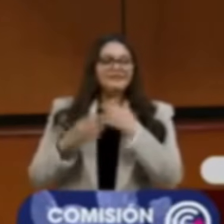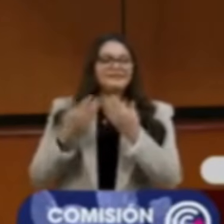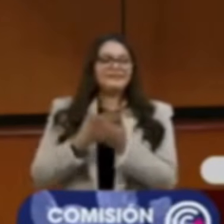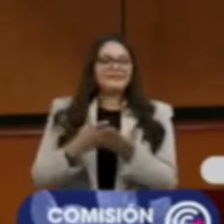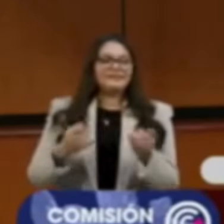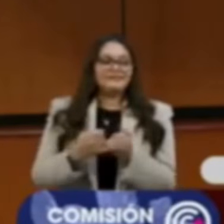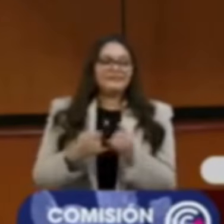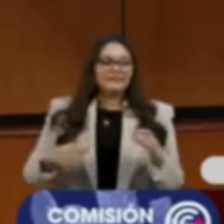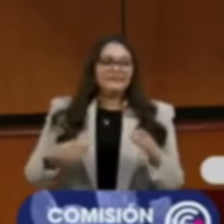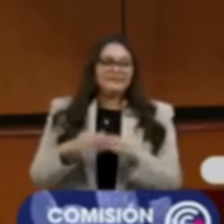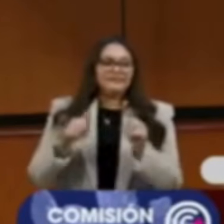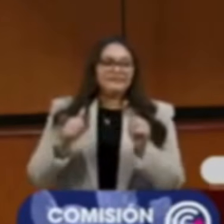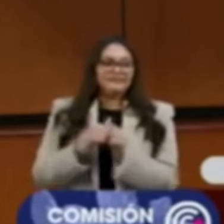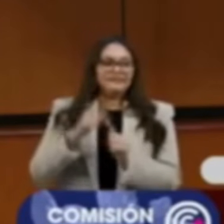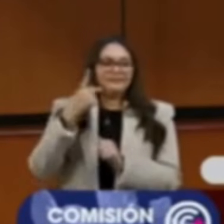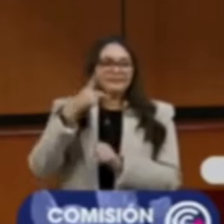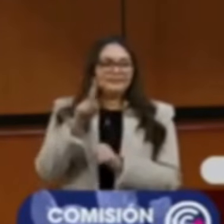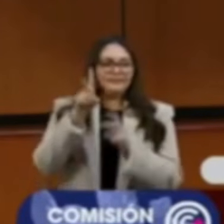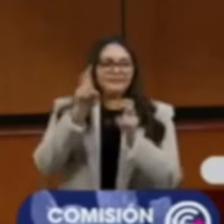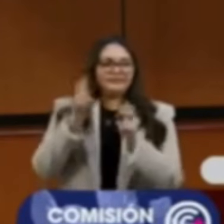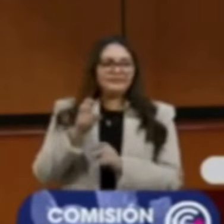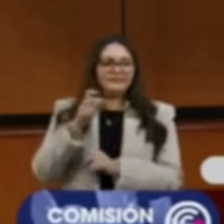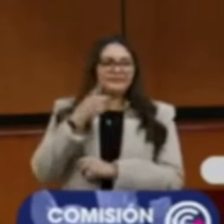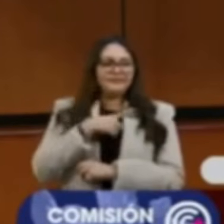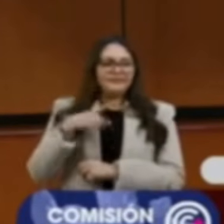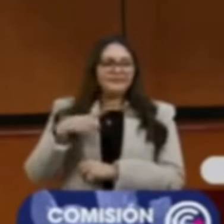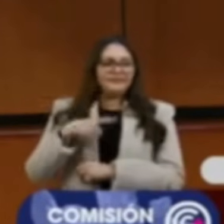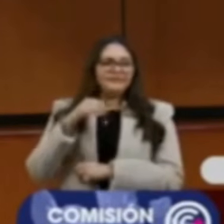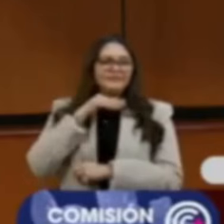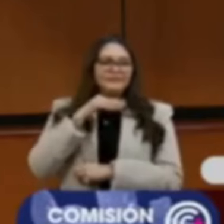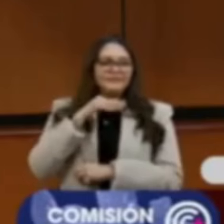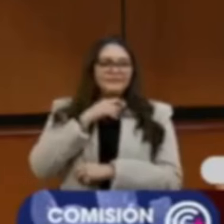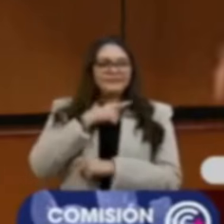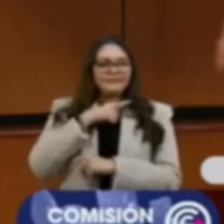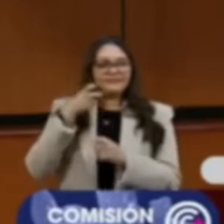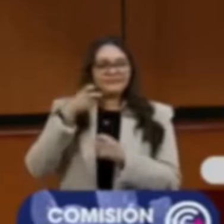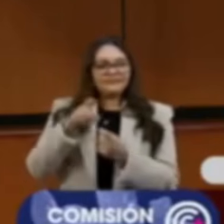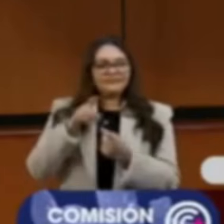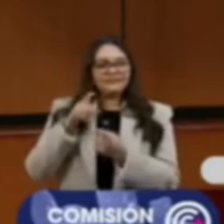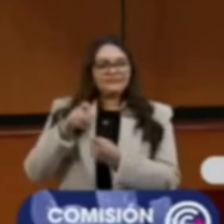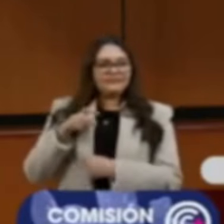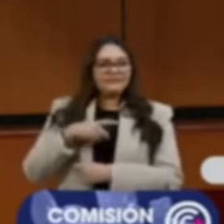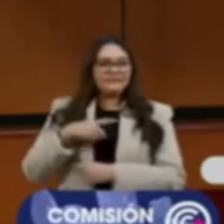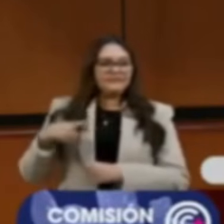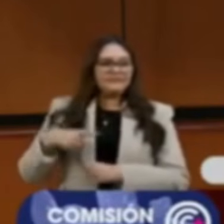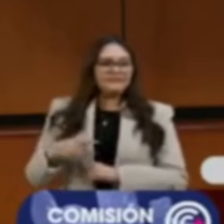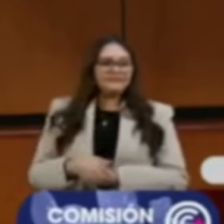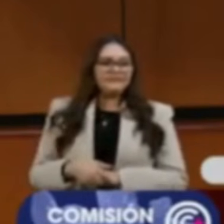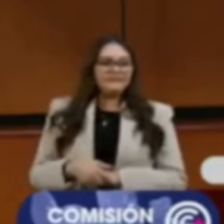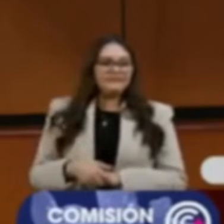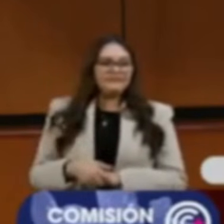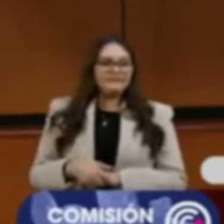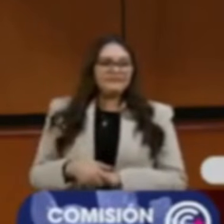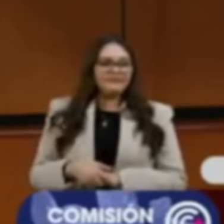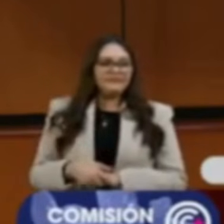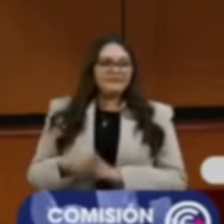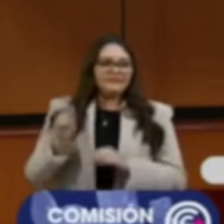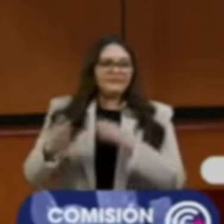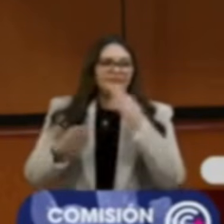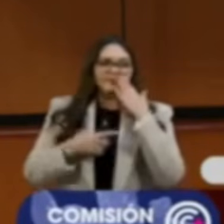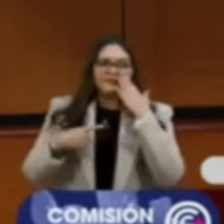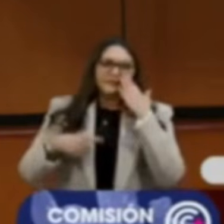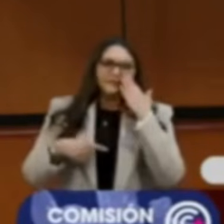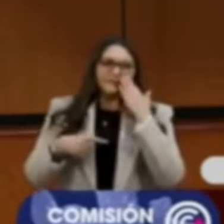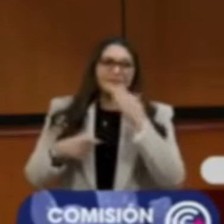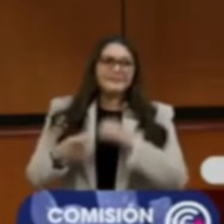el huachicol fiscal. Hoy, por fin, nos damos cuenta que la oposición rancia, traicionera al pueblo, pues son